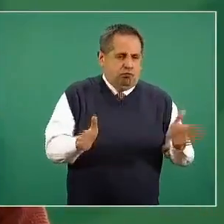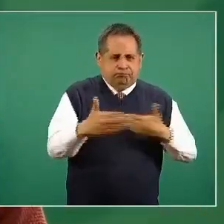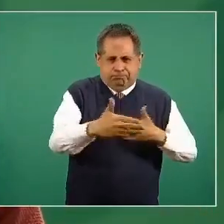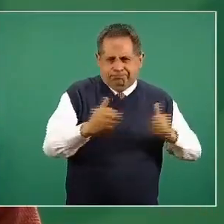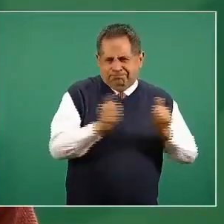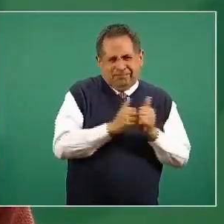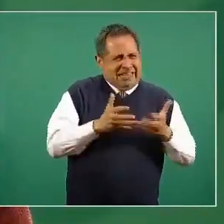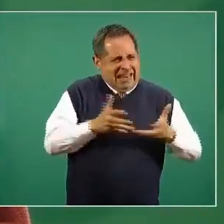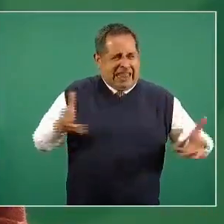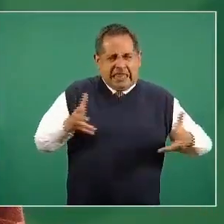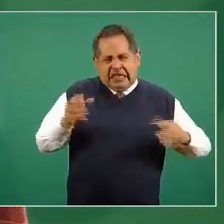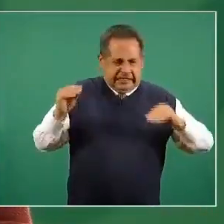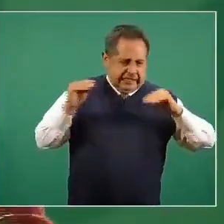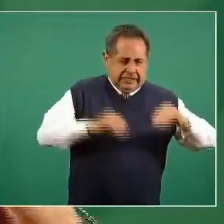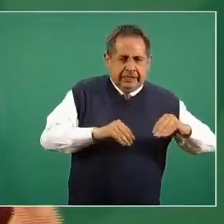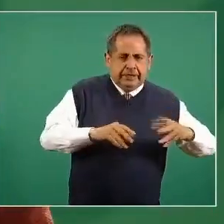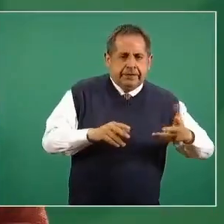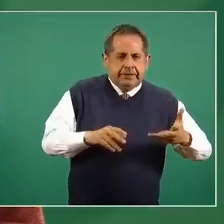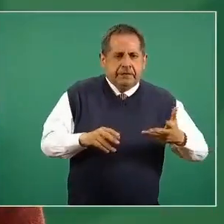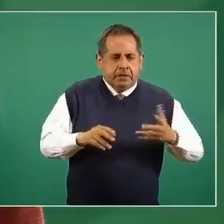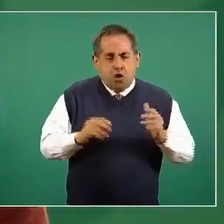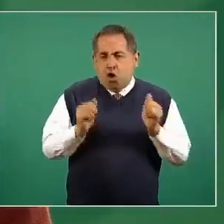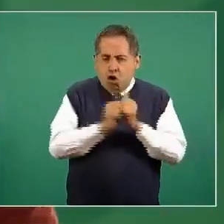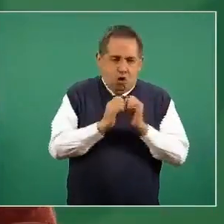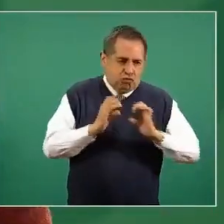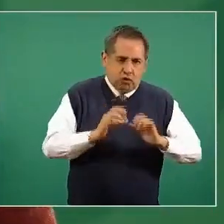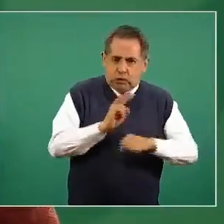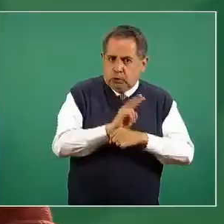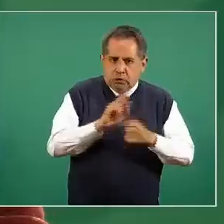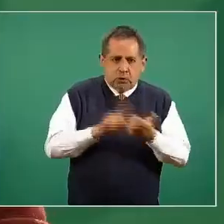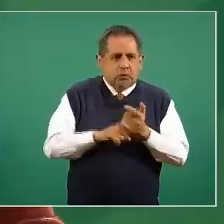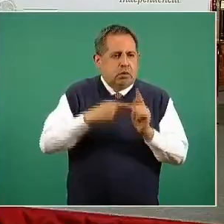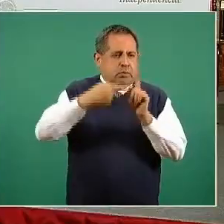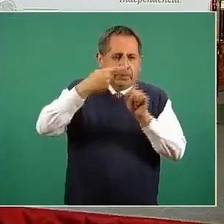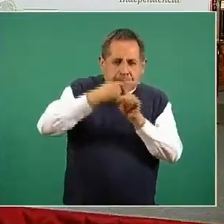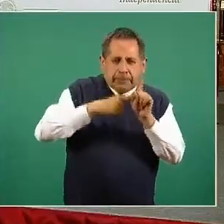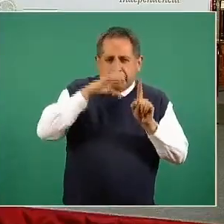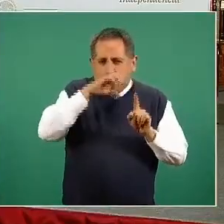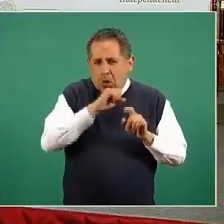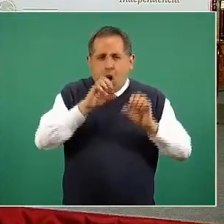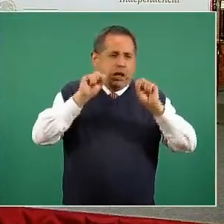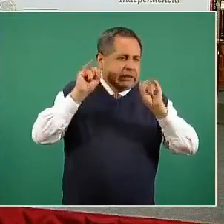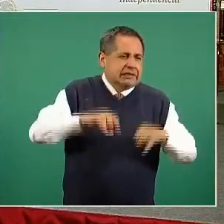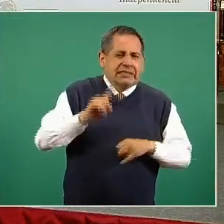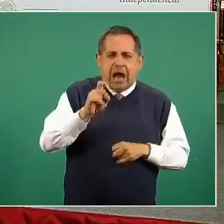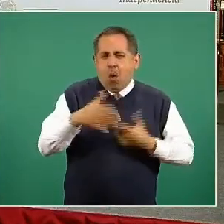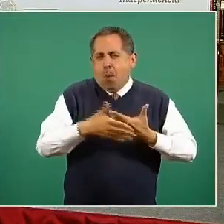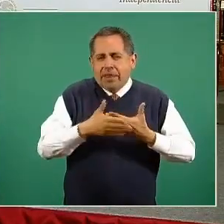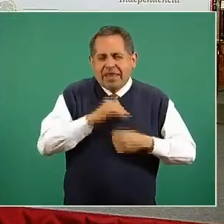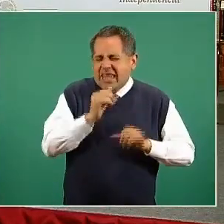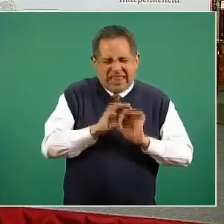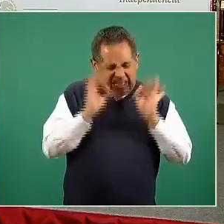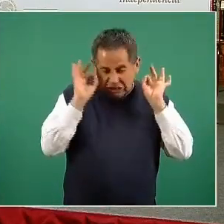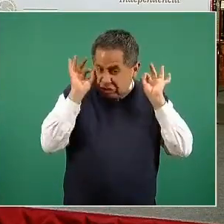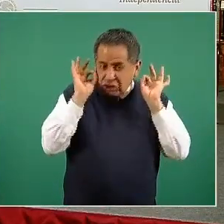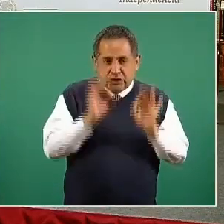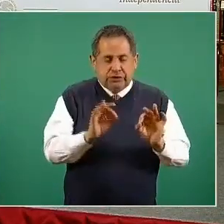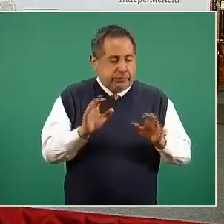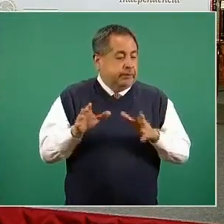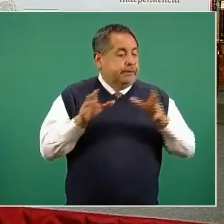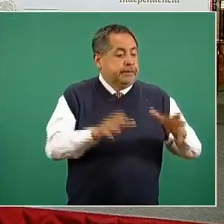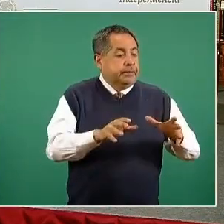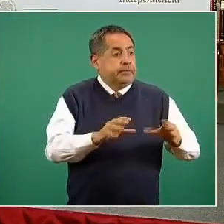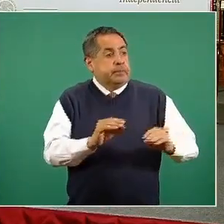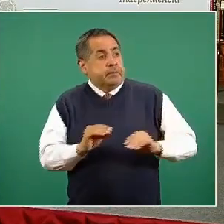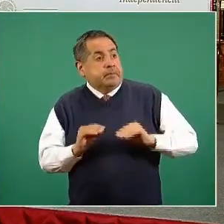este volumen, desde luego en condiciones controladas, temperatura, humedad, etcétera. Se va a la planta